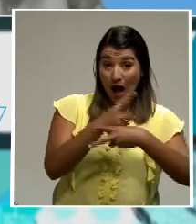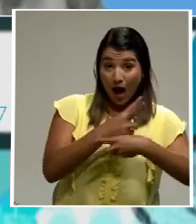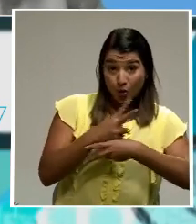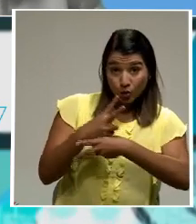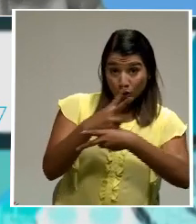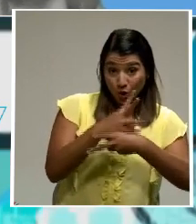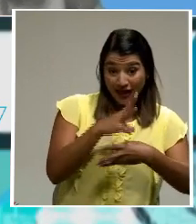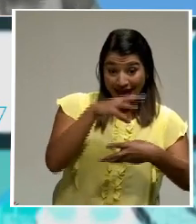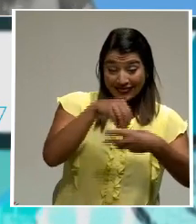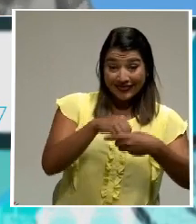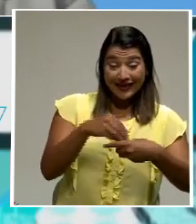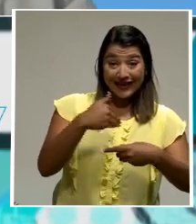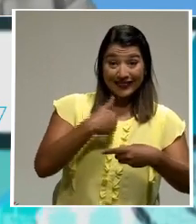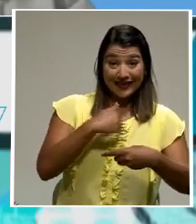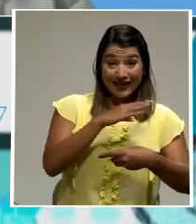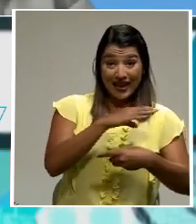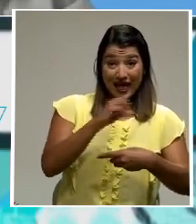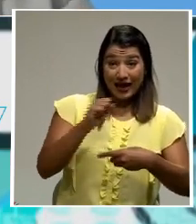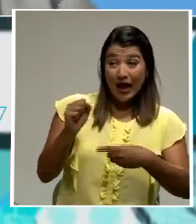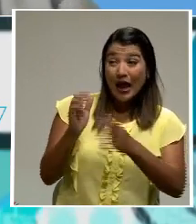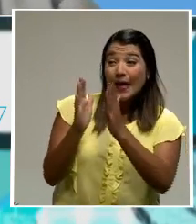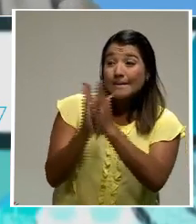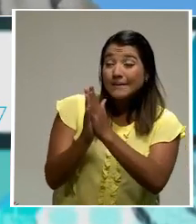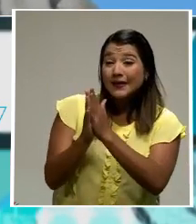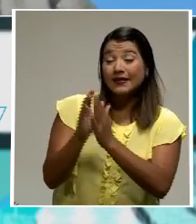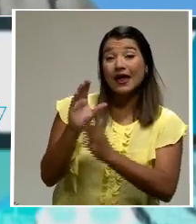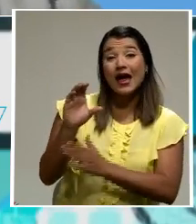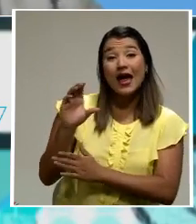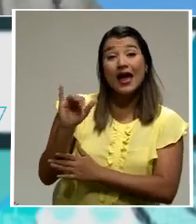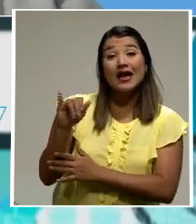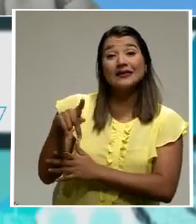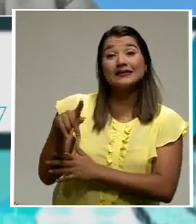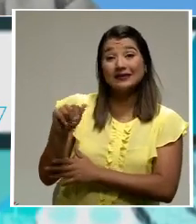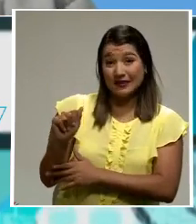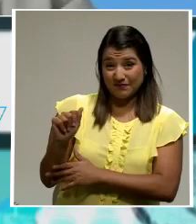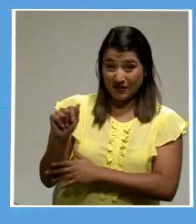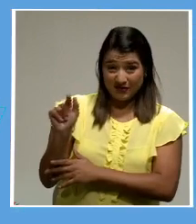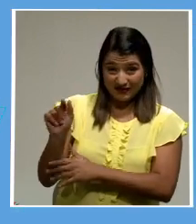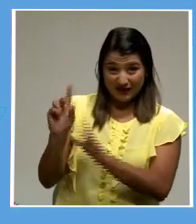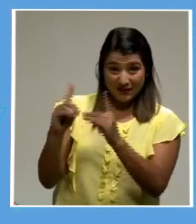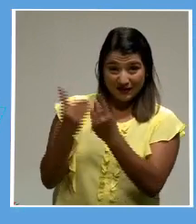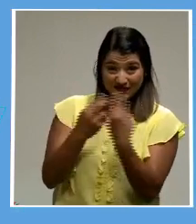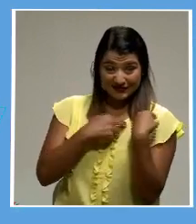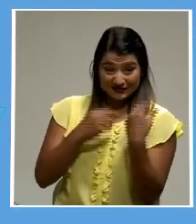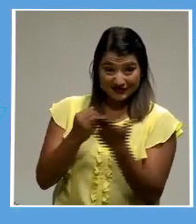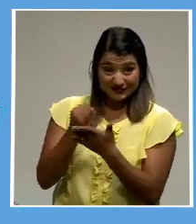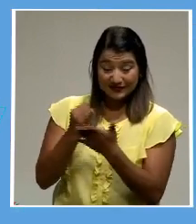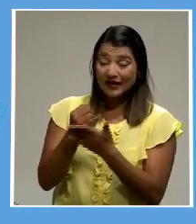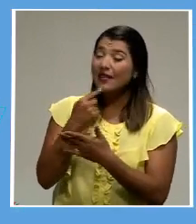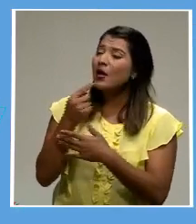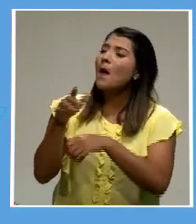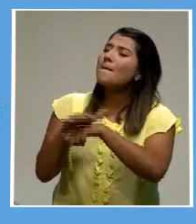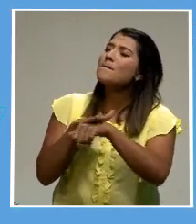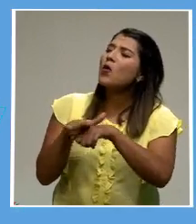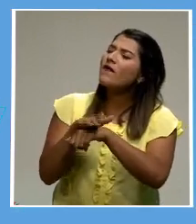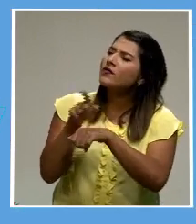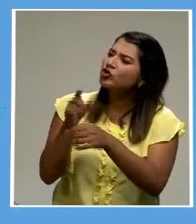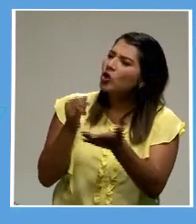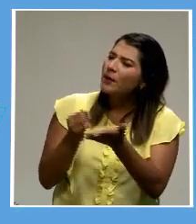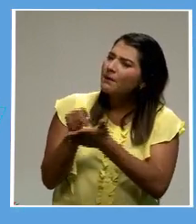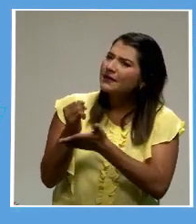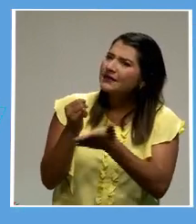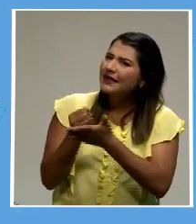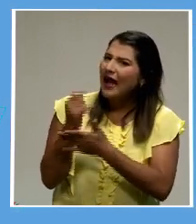interna de la Caja le solicita al CIPA, por favor, que investigue la posibilidad de